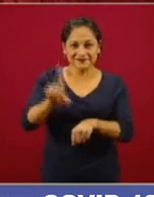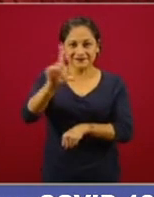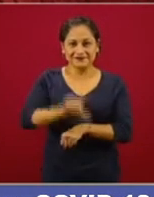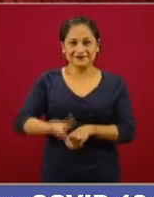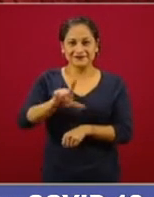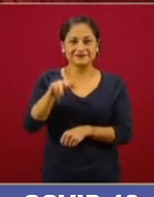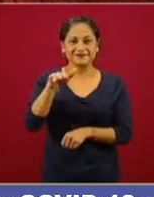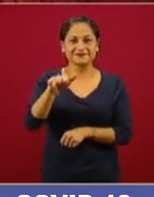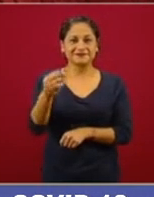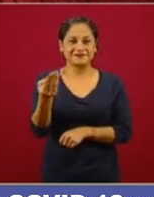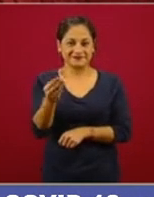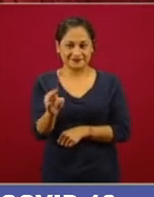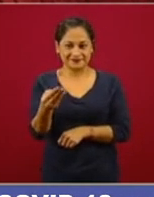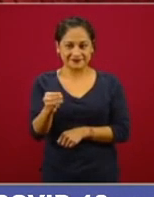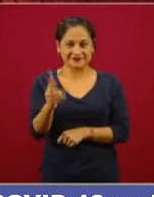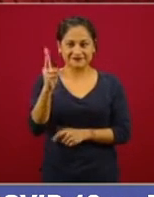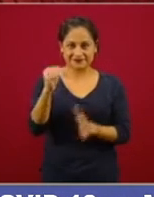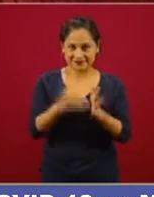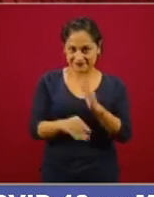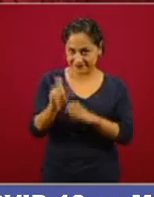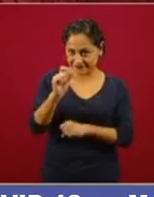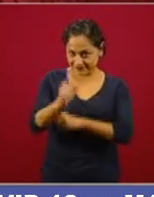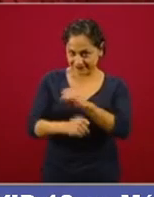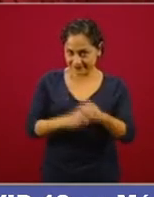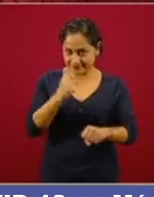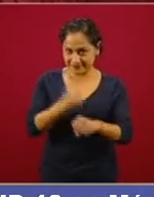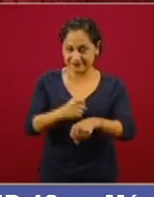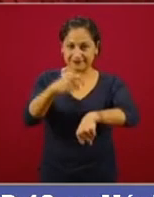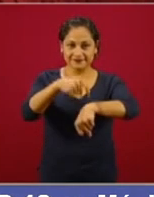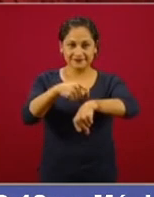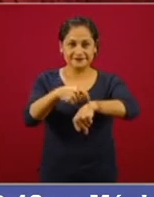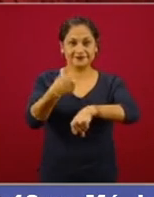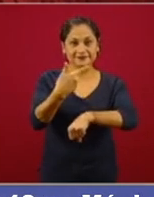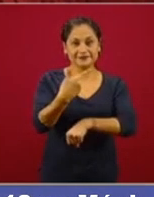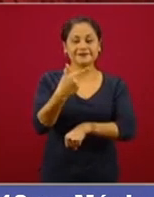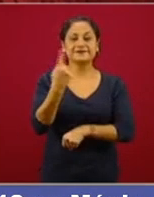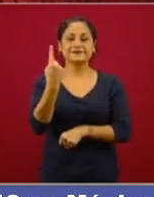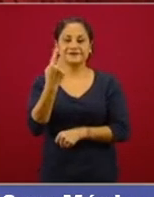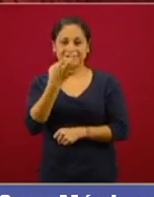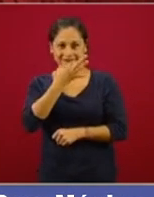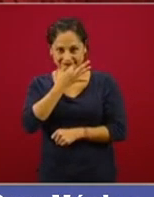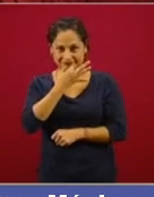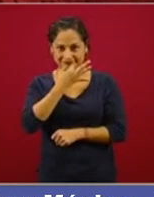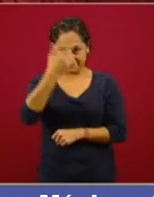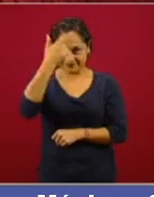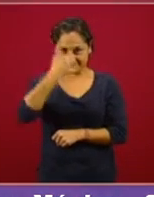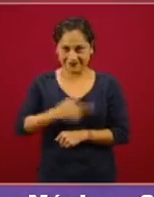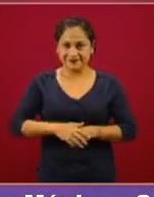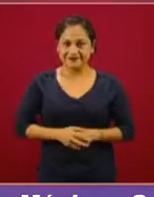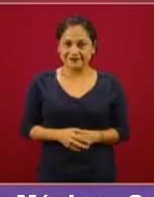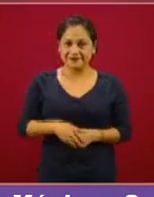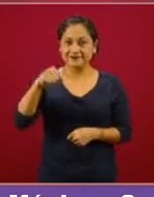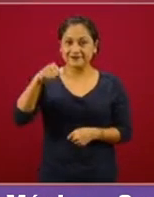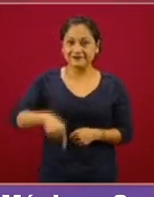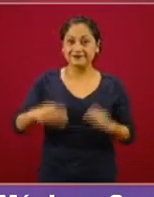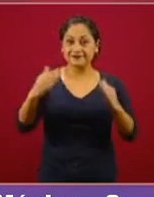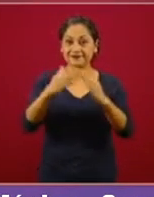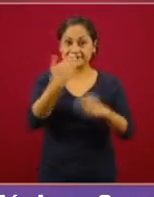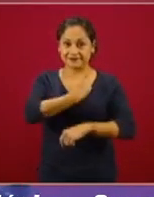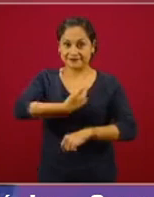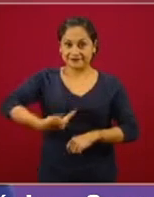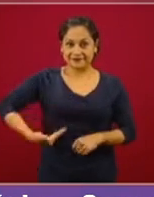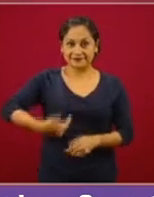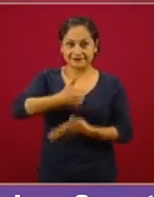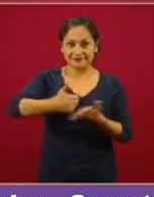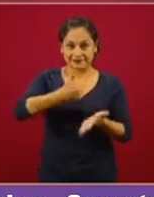de 2020, son las 19:01 horas y estamos en el Palacio Nacional, en la Ciudad de México, el